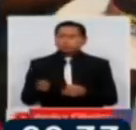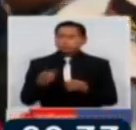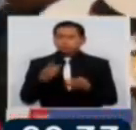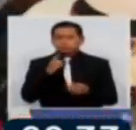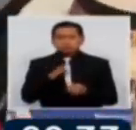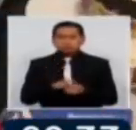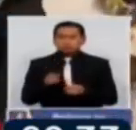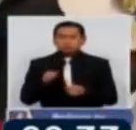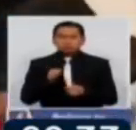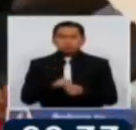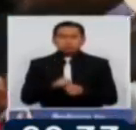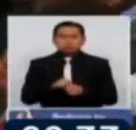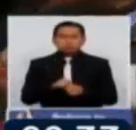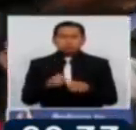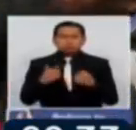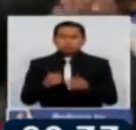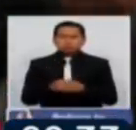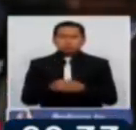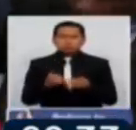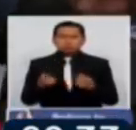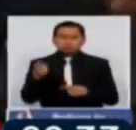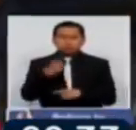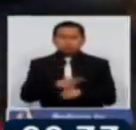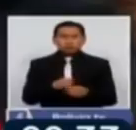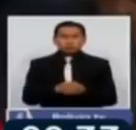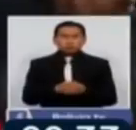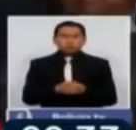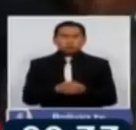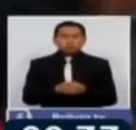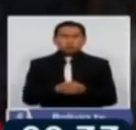compromiso que va a asumir a partir de esta jornada, un compromiso con el país.